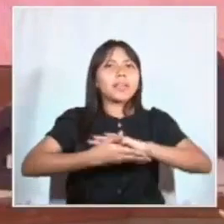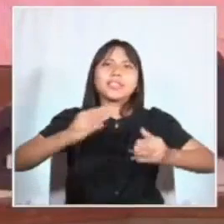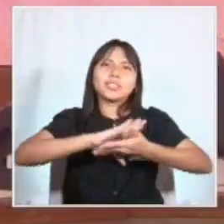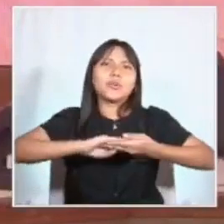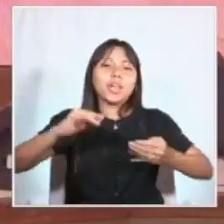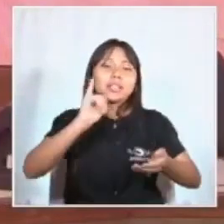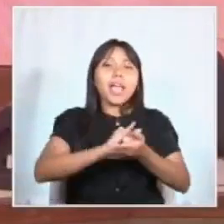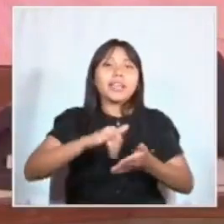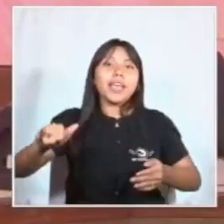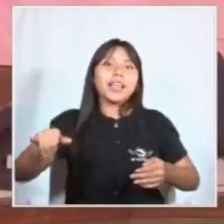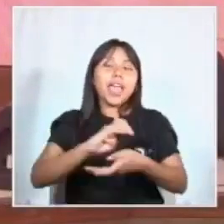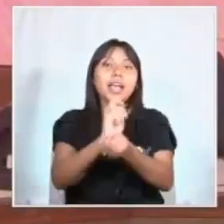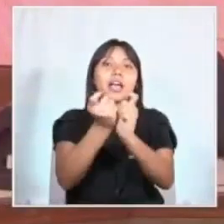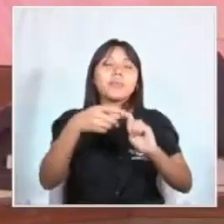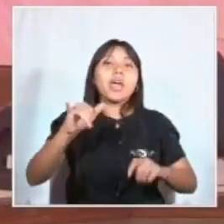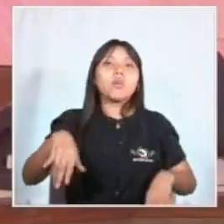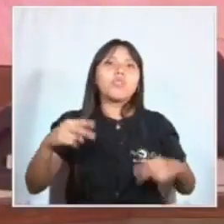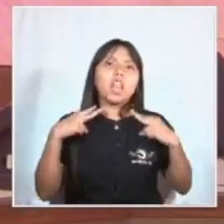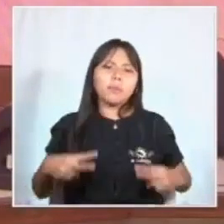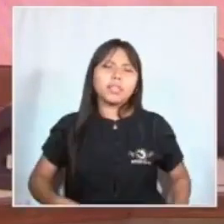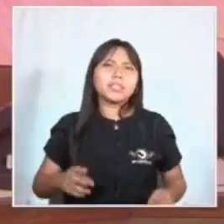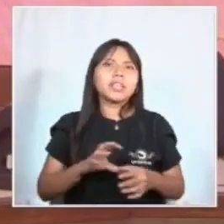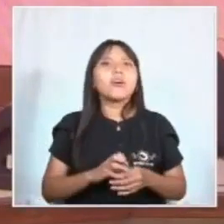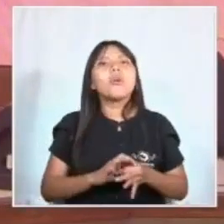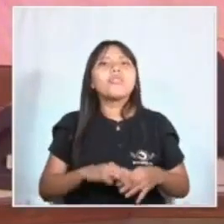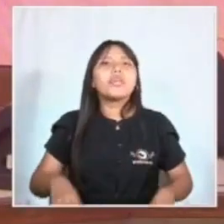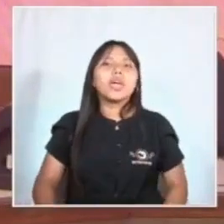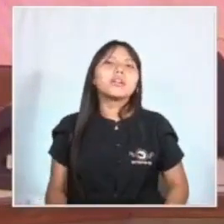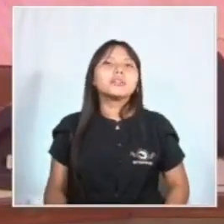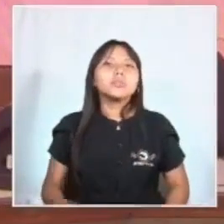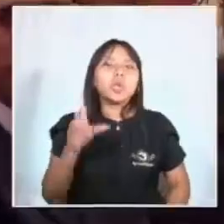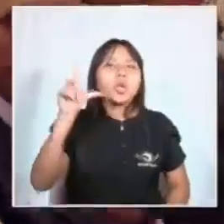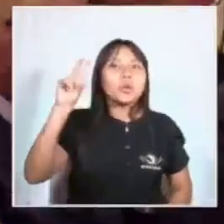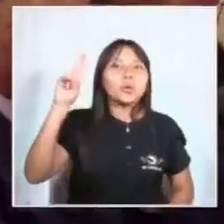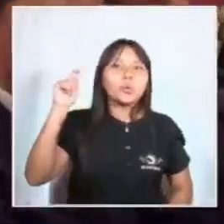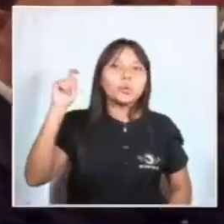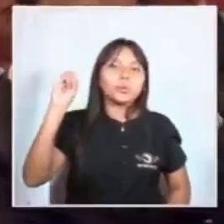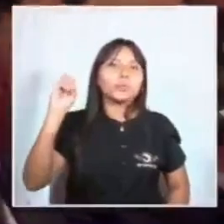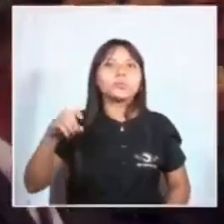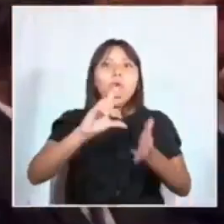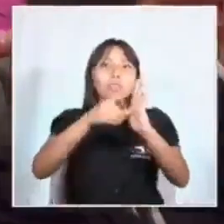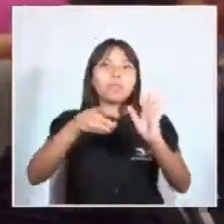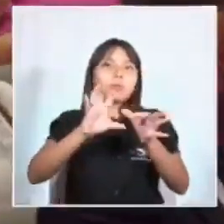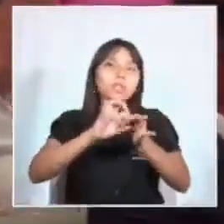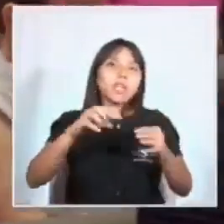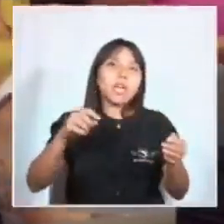le cambiaron el vestido de luto en uno que tiene gozo. Dile conmigo, después de esta